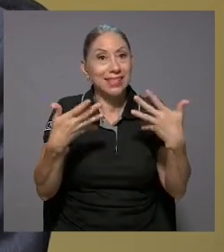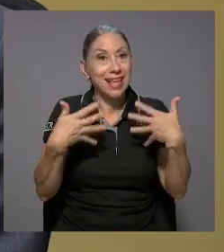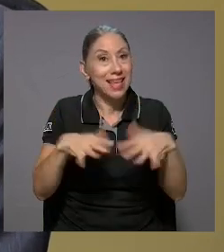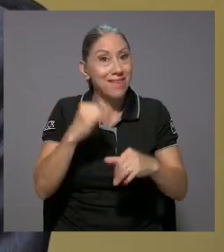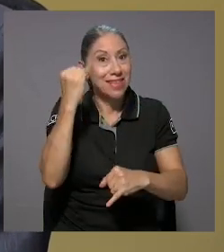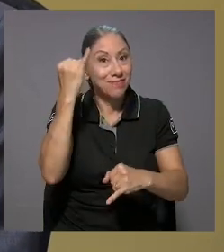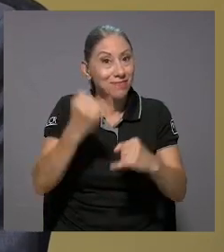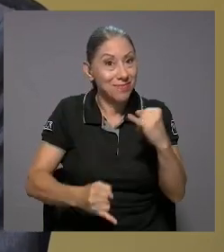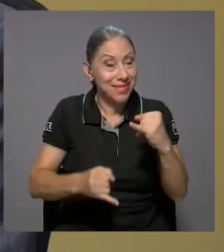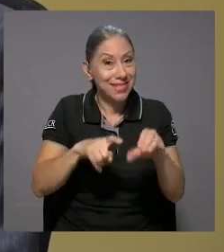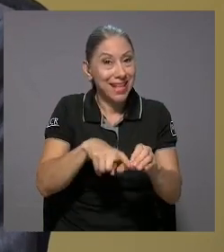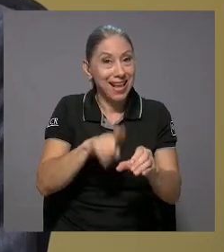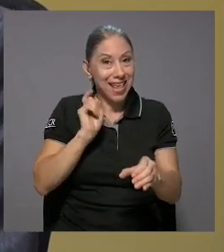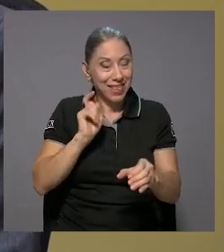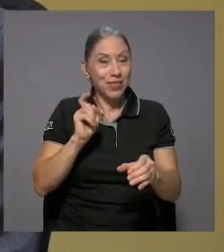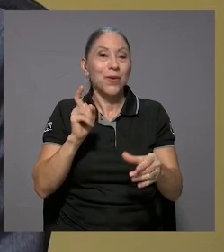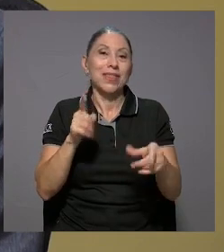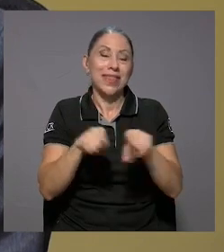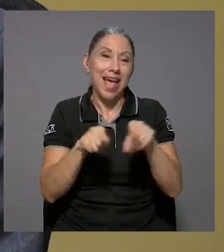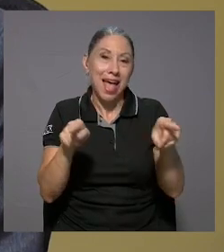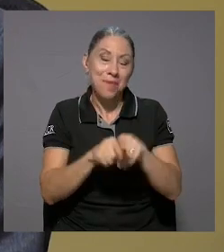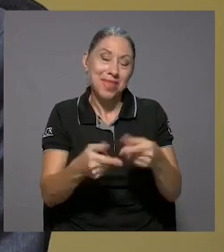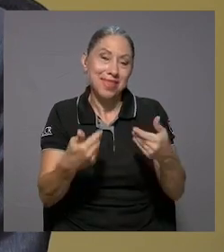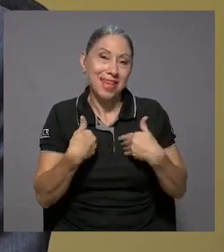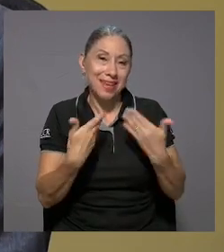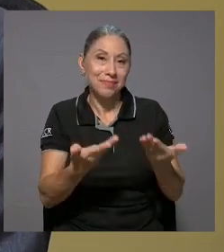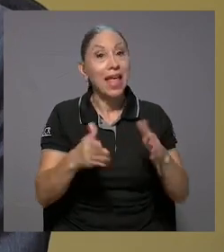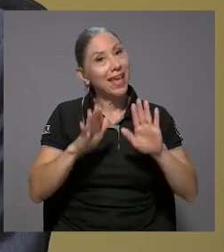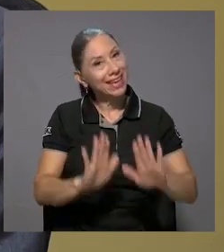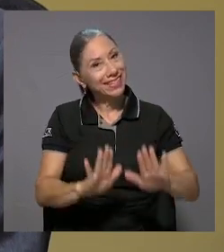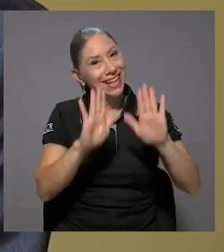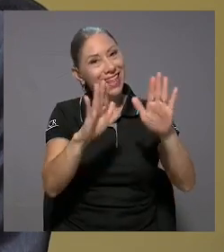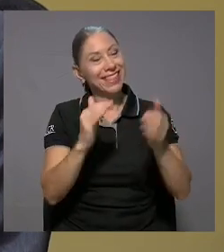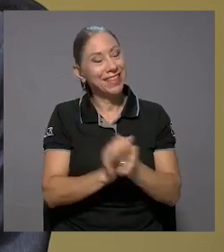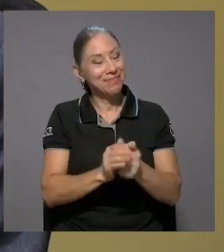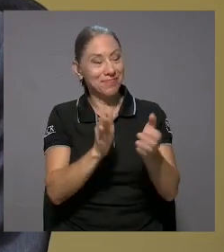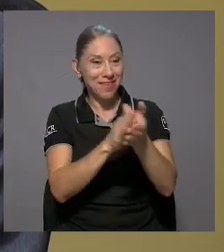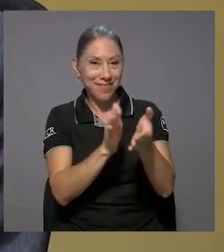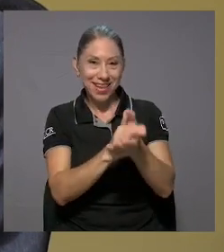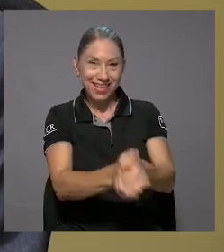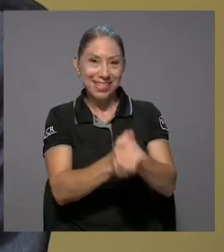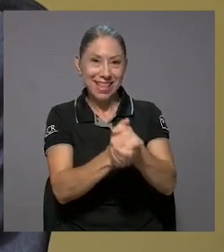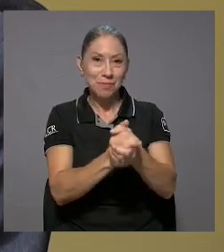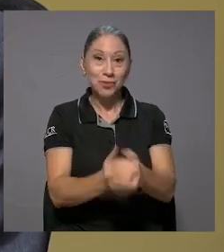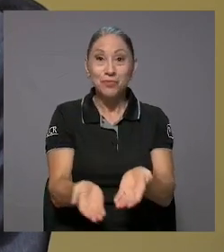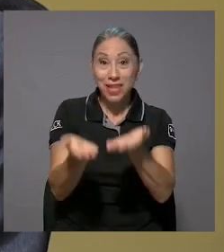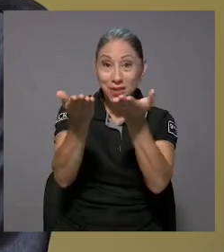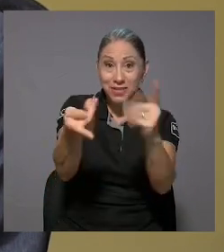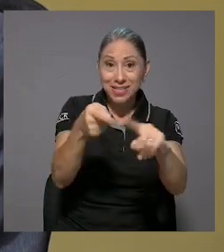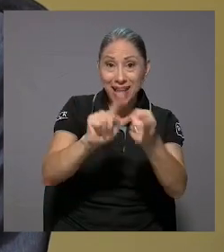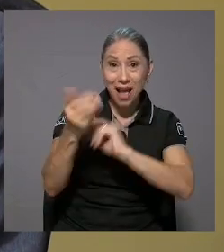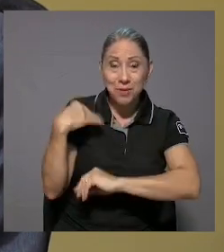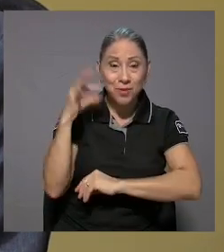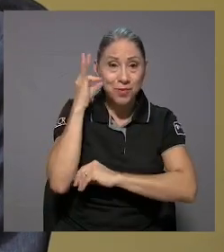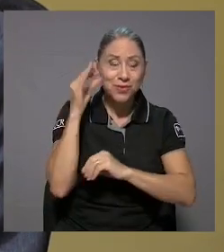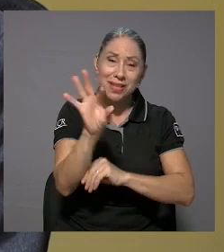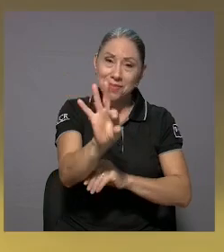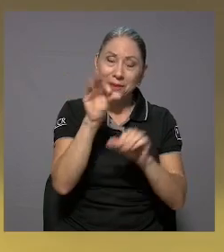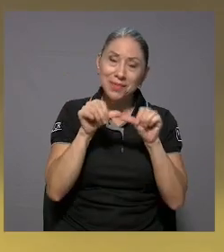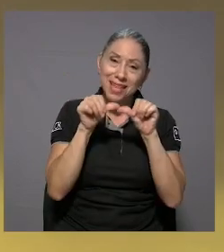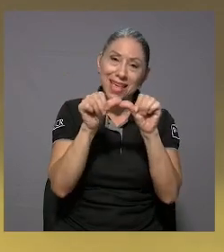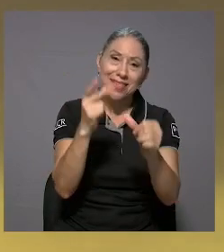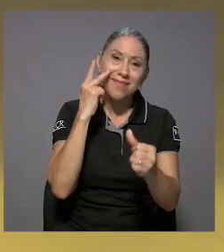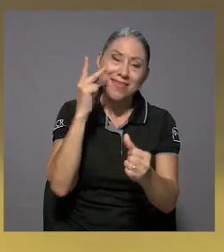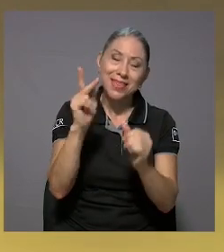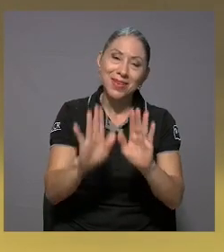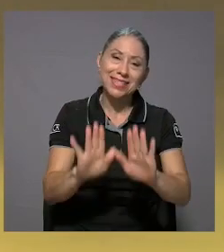los estudiantes que vayan saliendo de la escuela también tengan un poco de este Excelente, la felicitamos